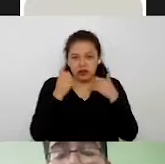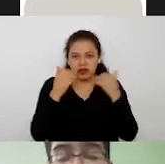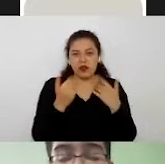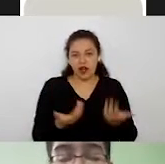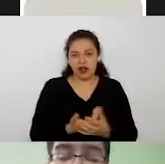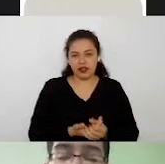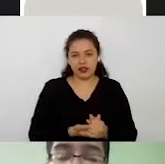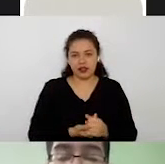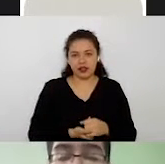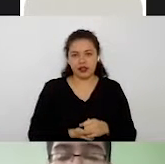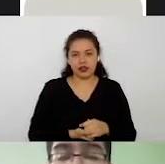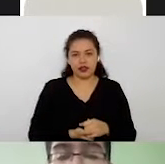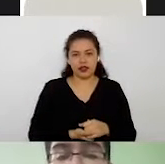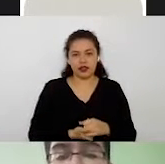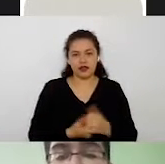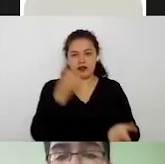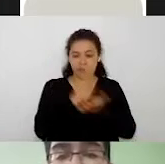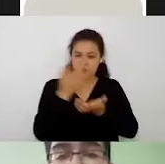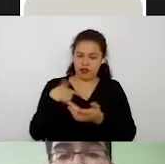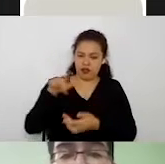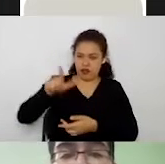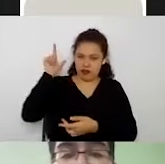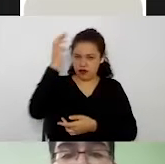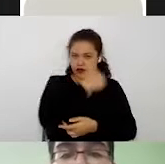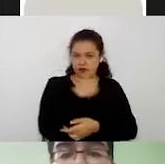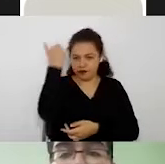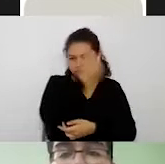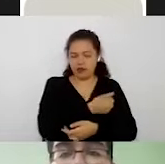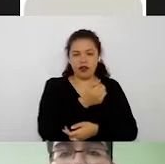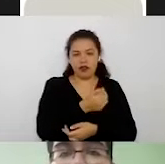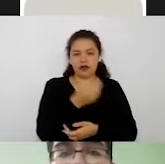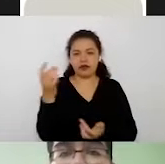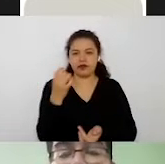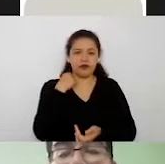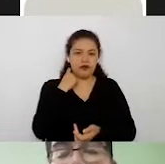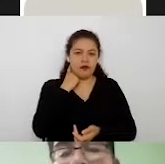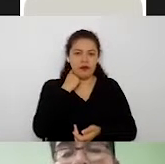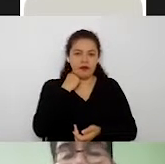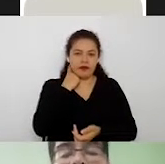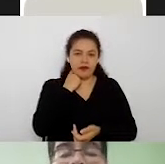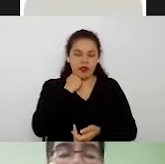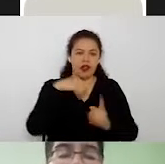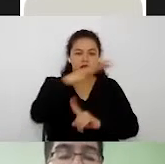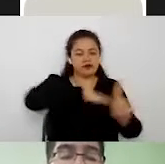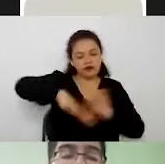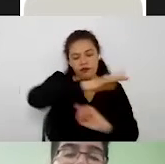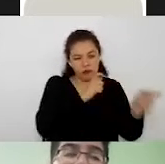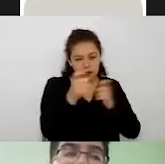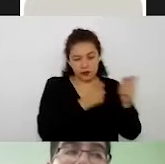que no solo, como lo veíamos la sesión pasada, lo que intentamos es que controlar la situación y